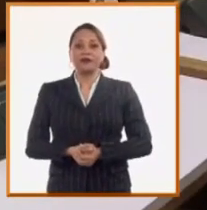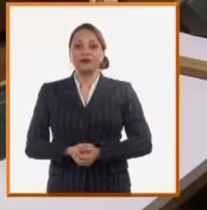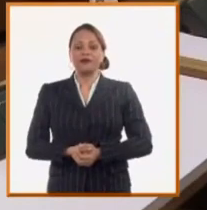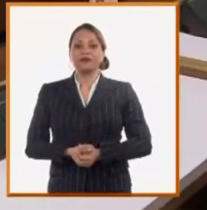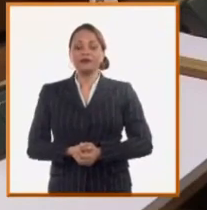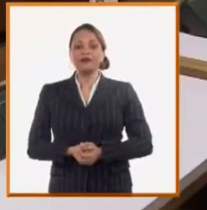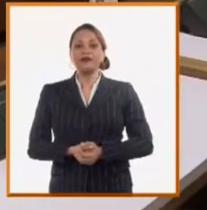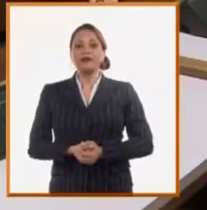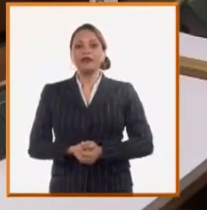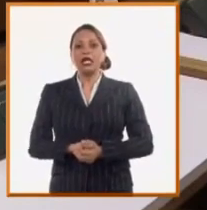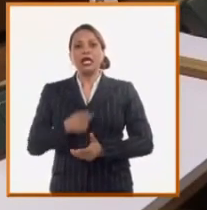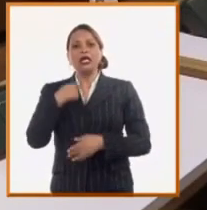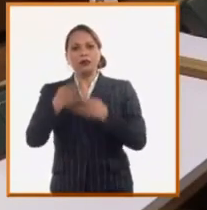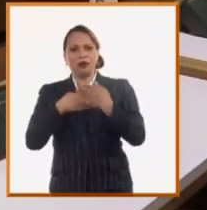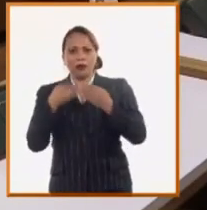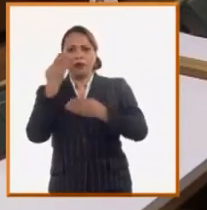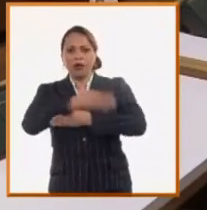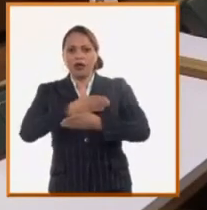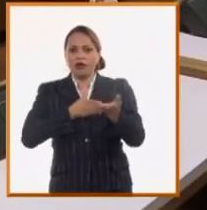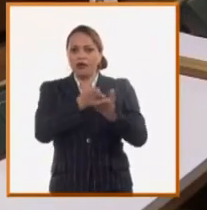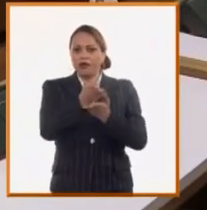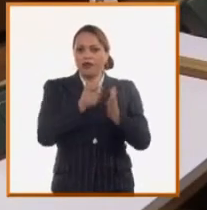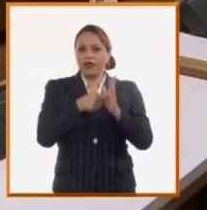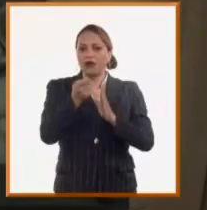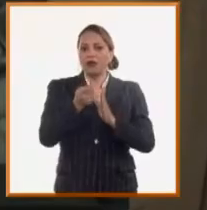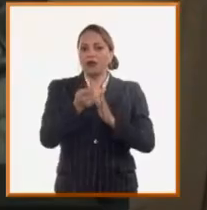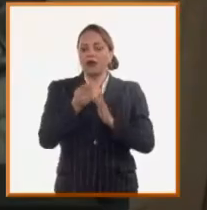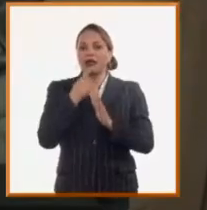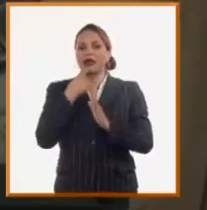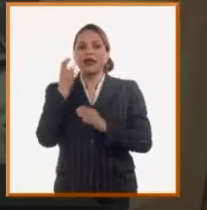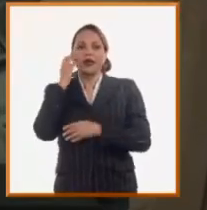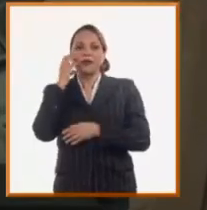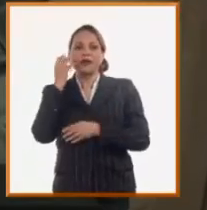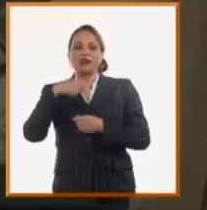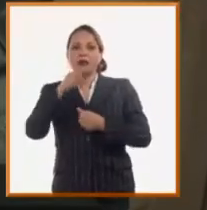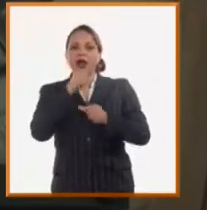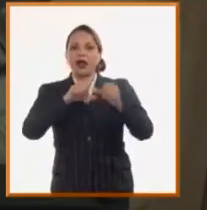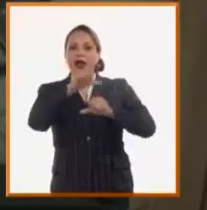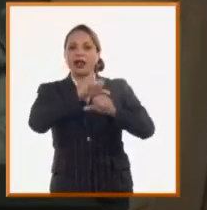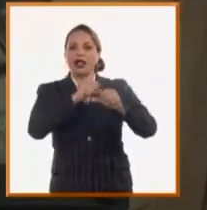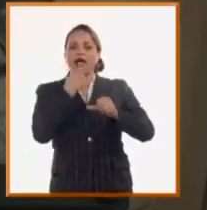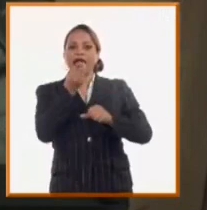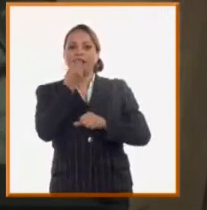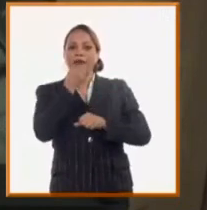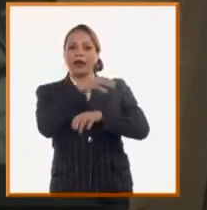Y ese no ha tenido problemas de bloqueo, ese no ha tenido problemas de pienso.